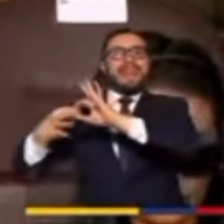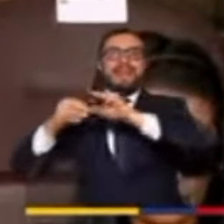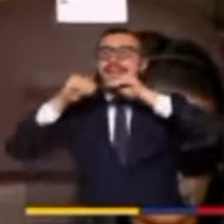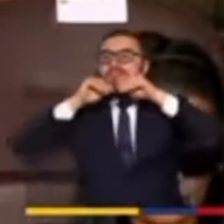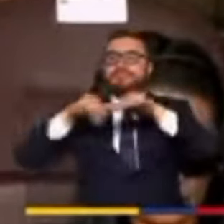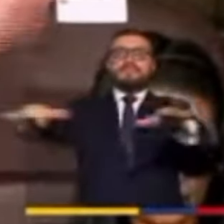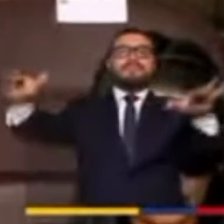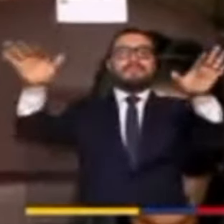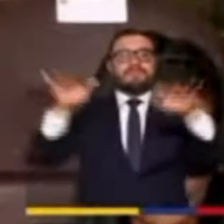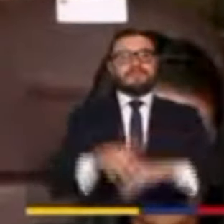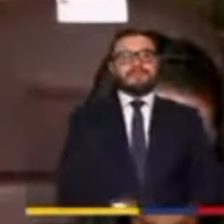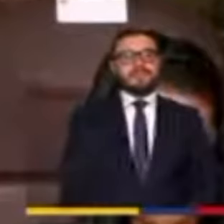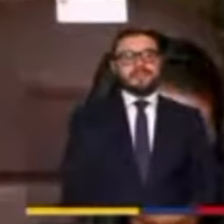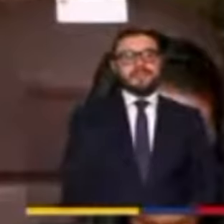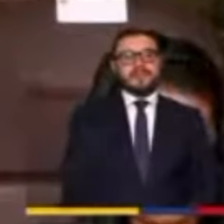Oiga,